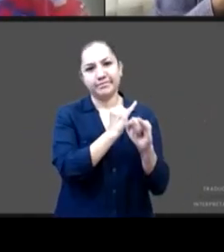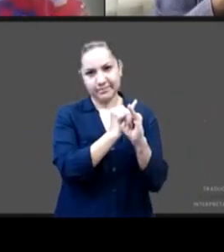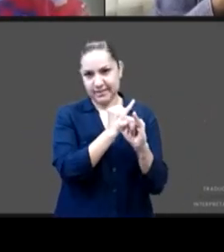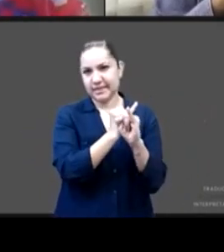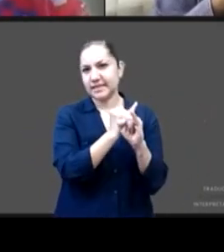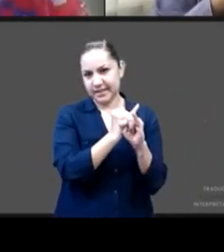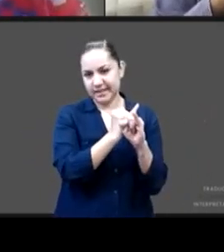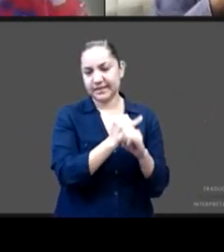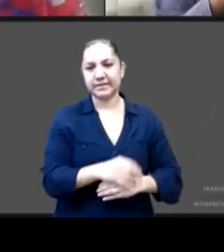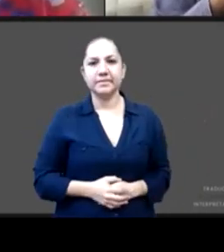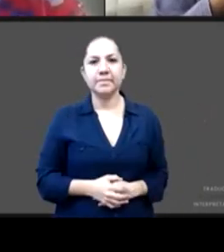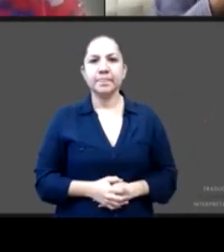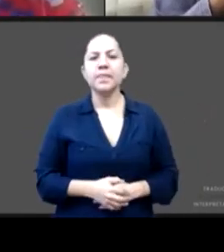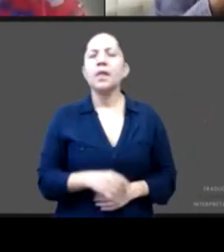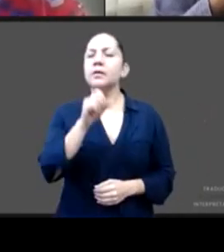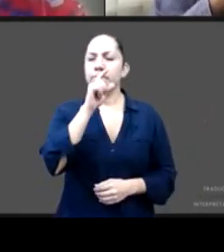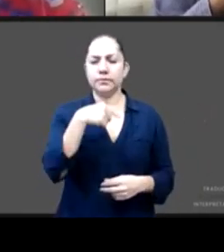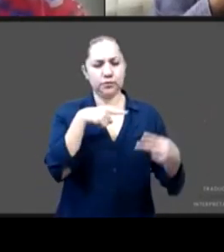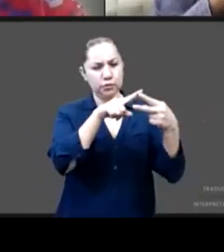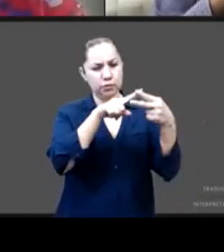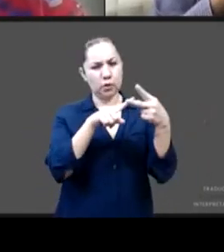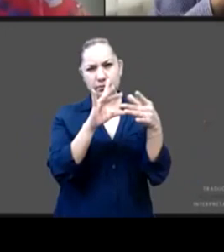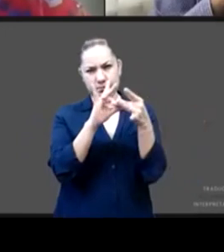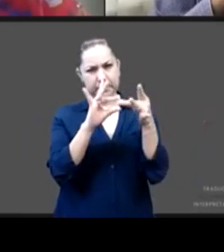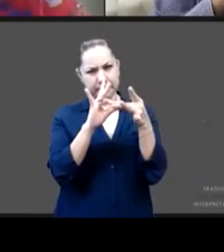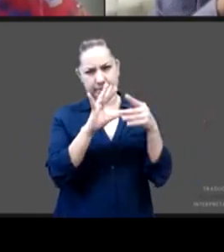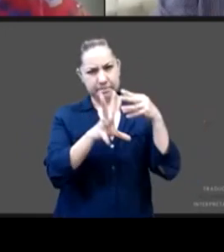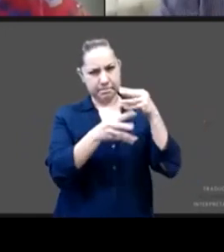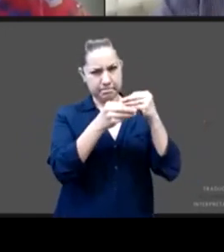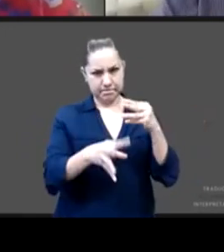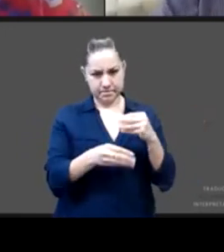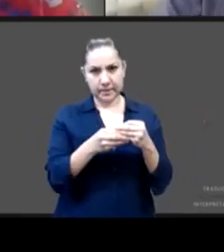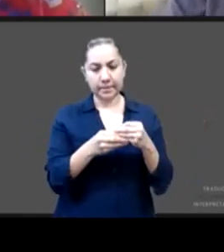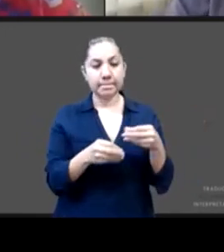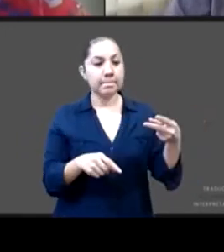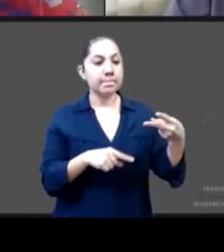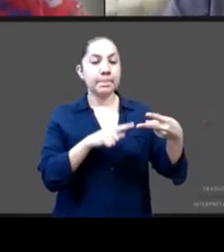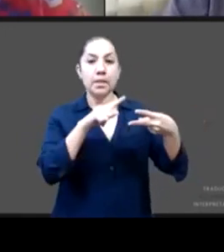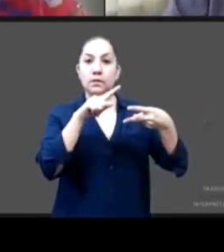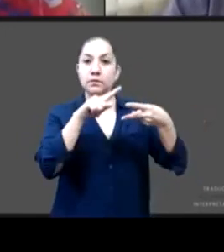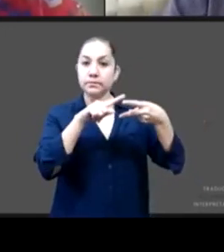comentar dos cosas adicionales. Uno, que las perspectivas,